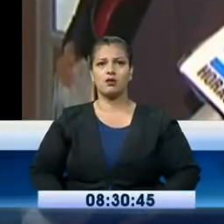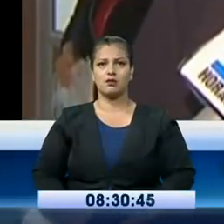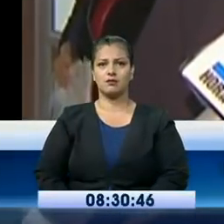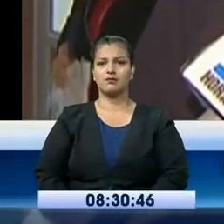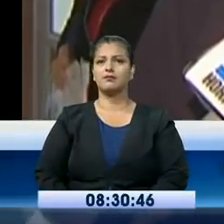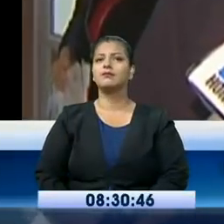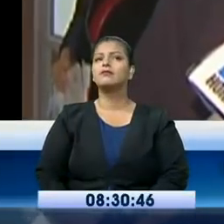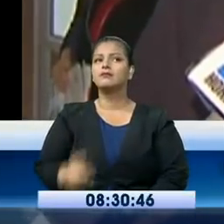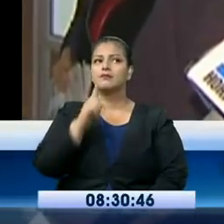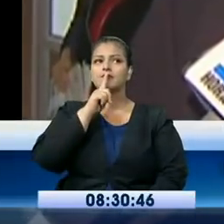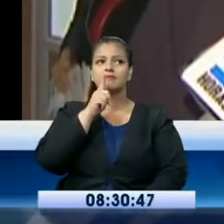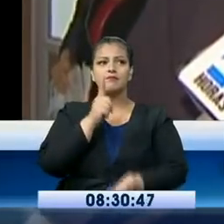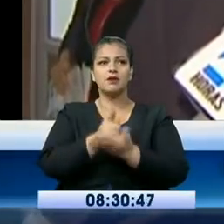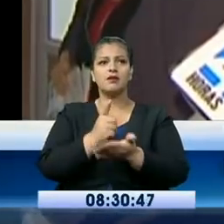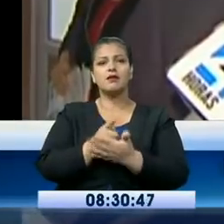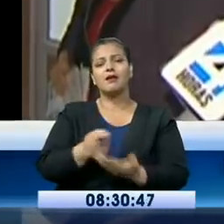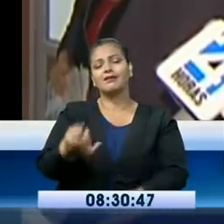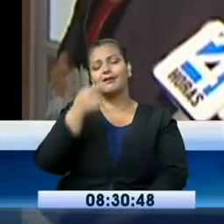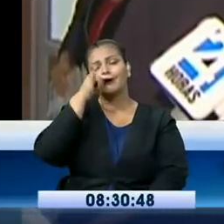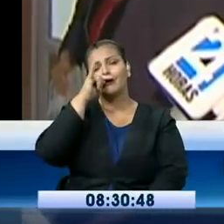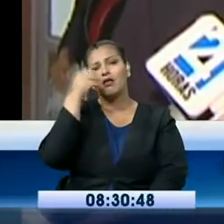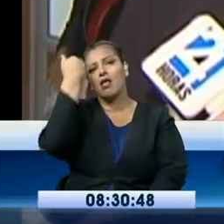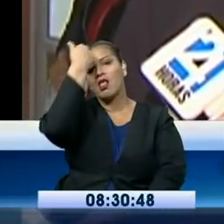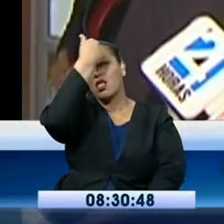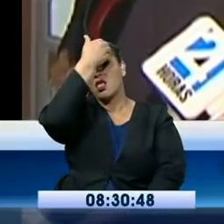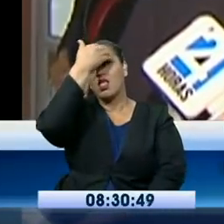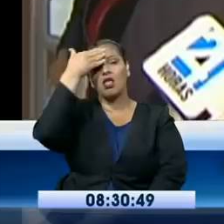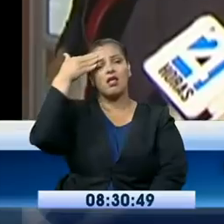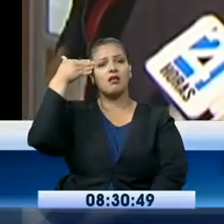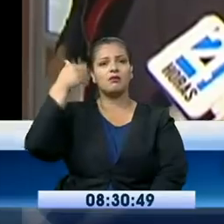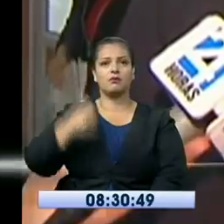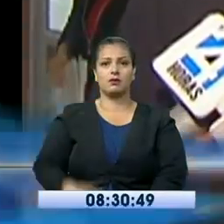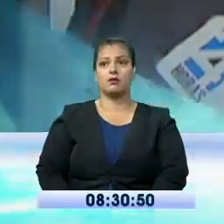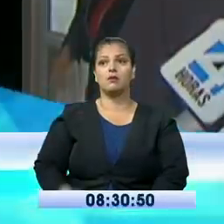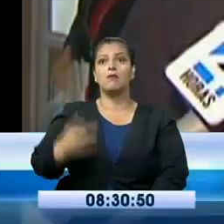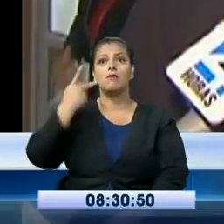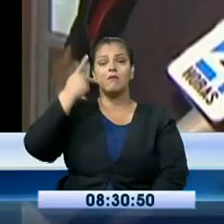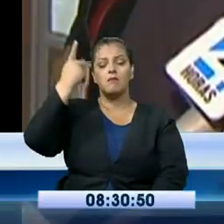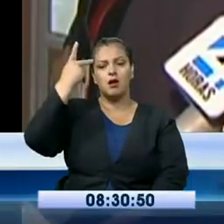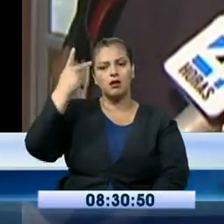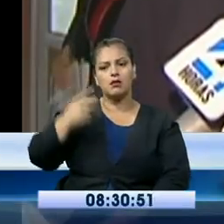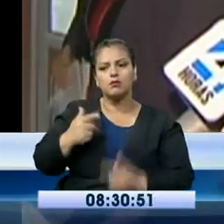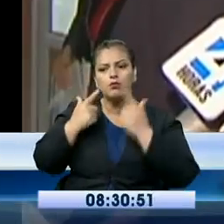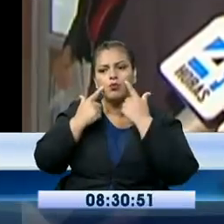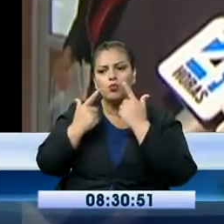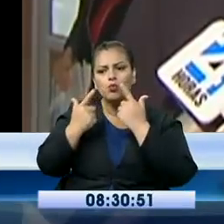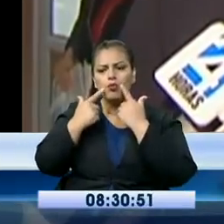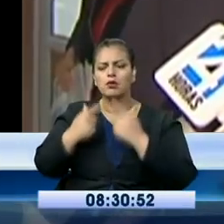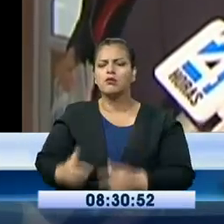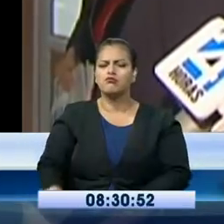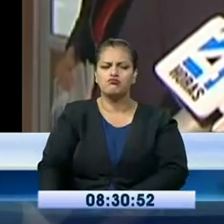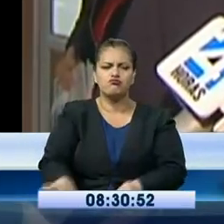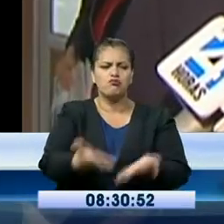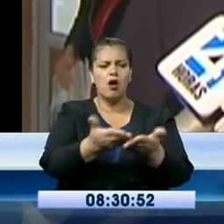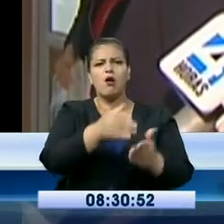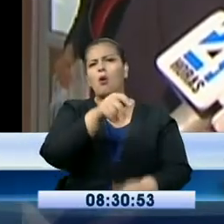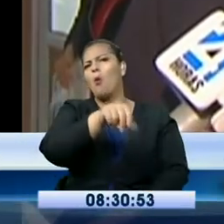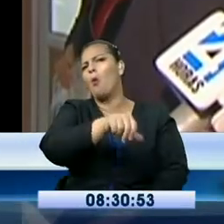siendo indefensos los padres deberían preocuparse más estar al cuidado de ellos no dejarlos solos